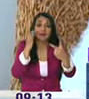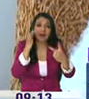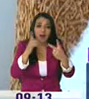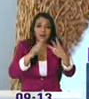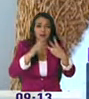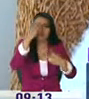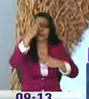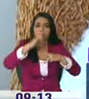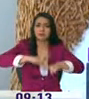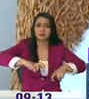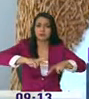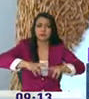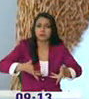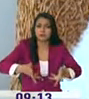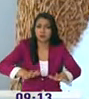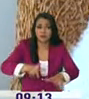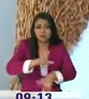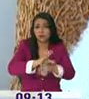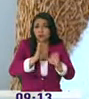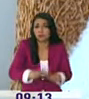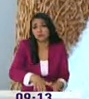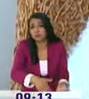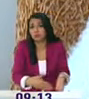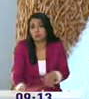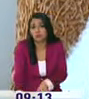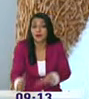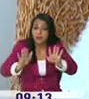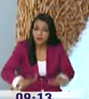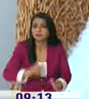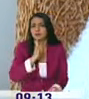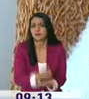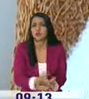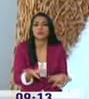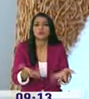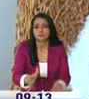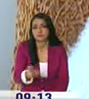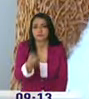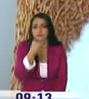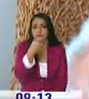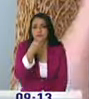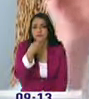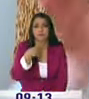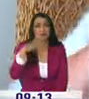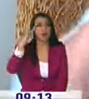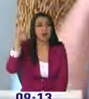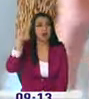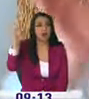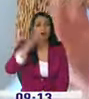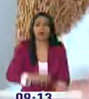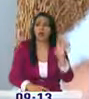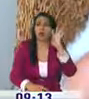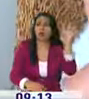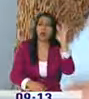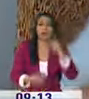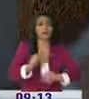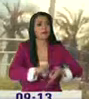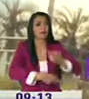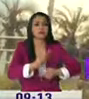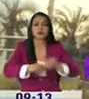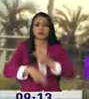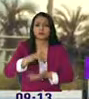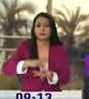huérfanas y que los ecuatorianos se mueran, porque esa es la realidad. No podemos seguir inventando que es un negocio de las